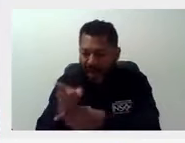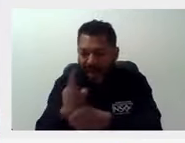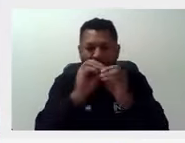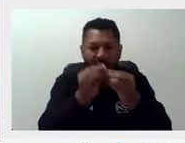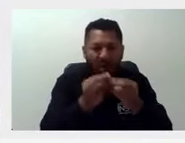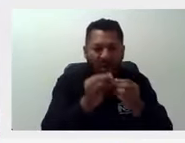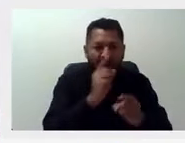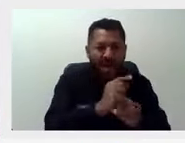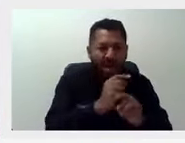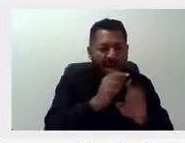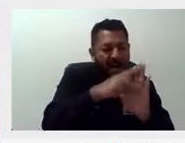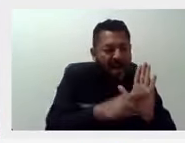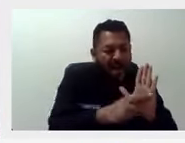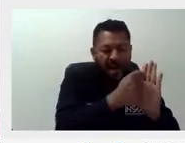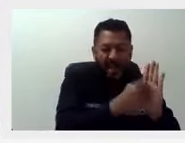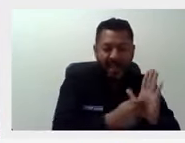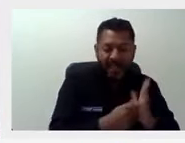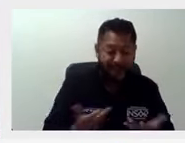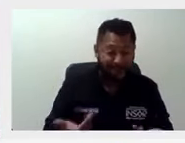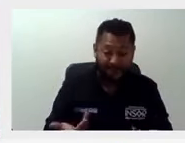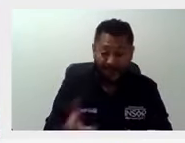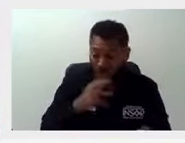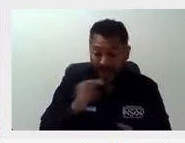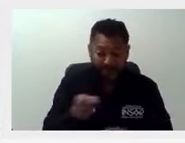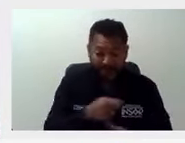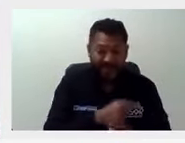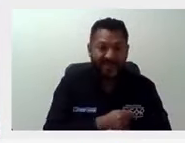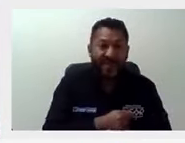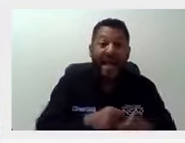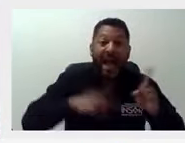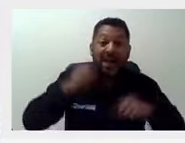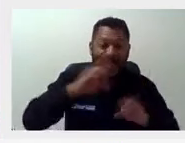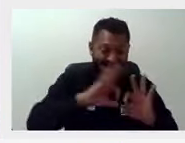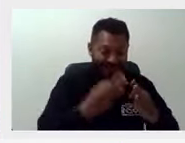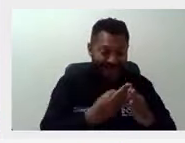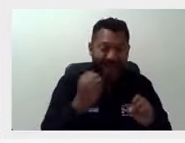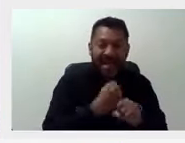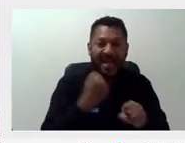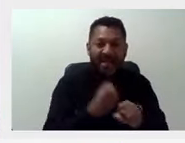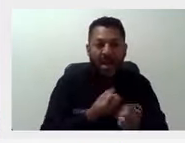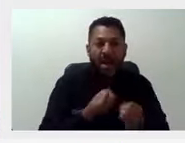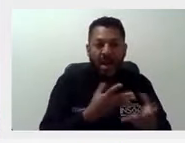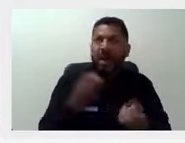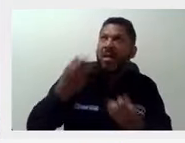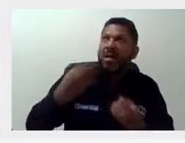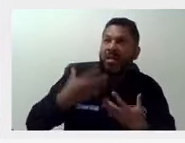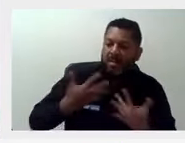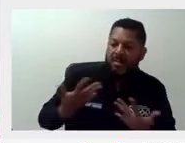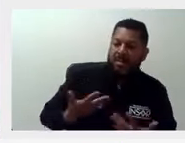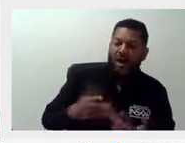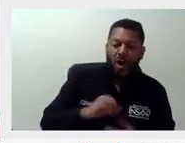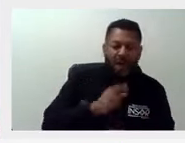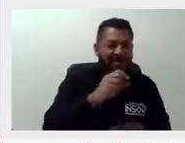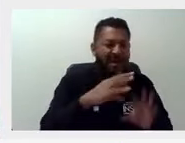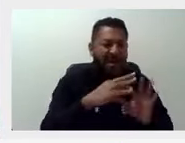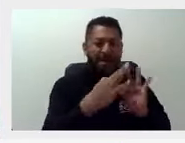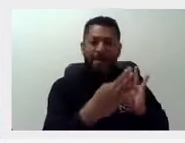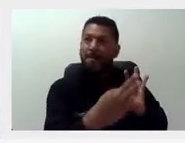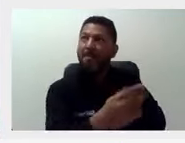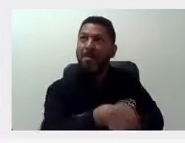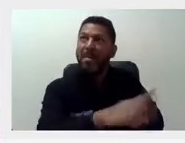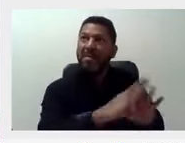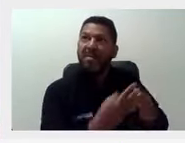visto que están las familias a las que les han mandado demasiado trabajo como las que no les han mandado nada, ¿sí? También sabemos